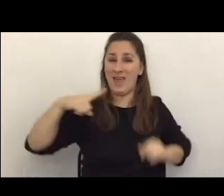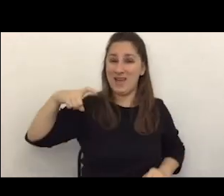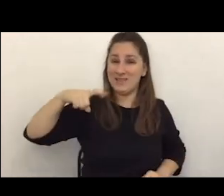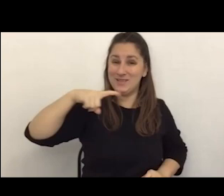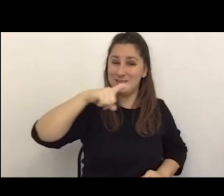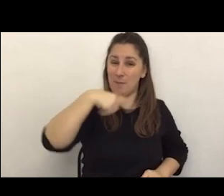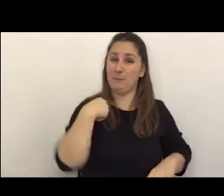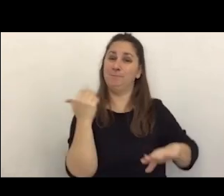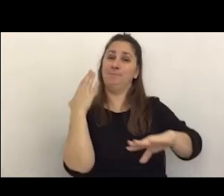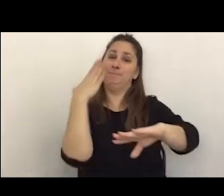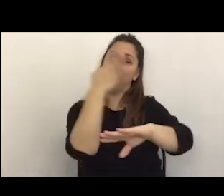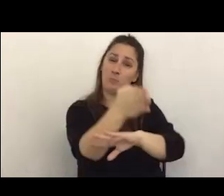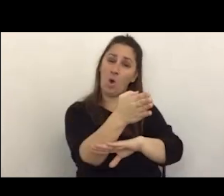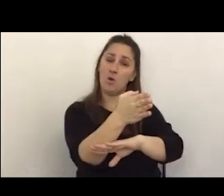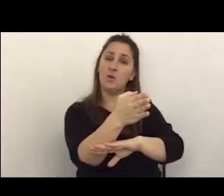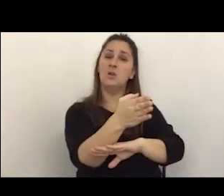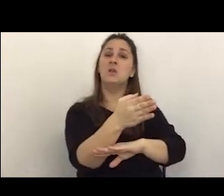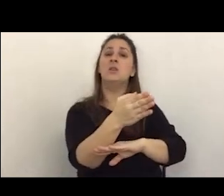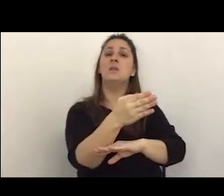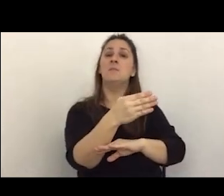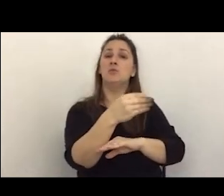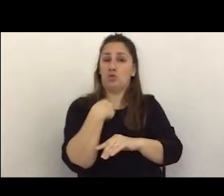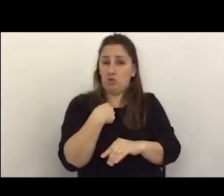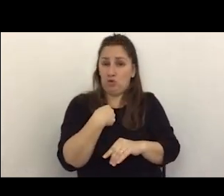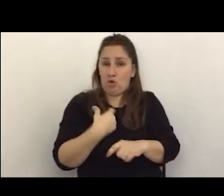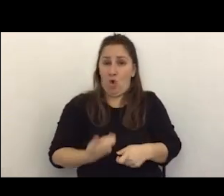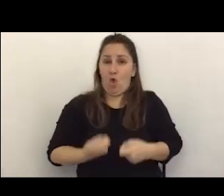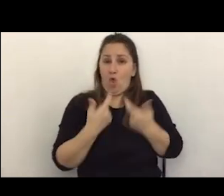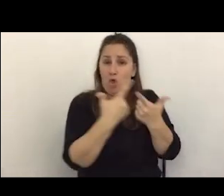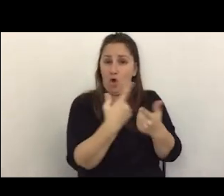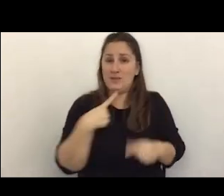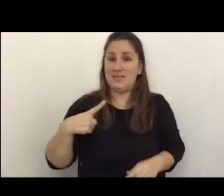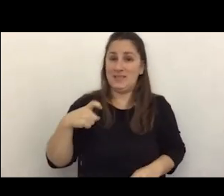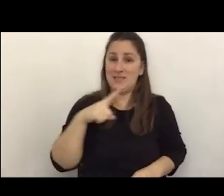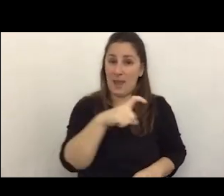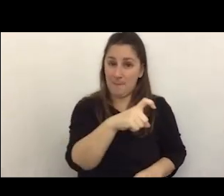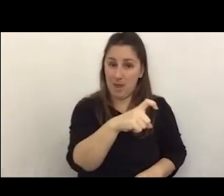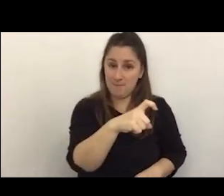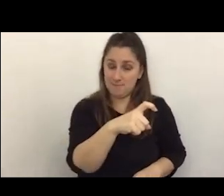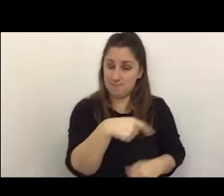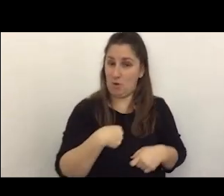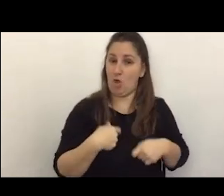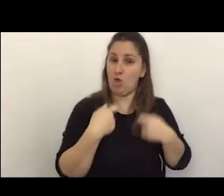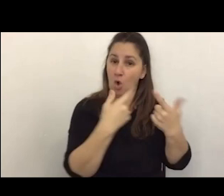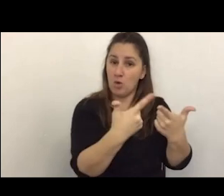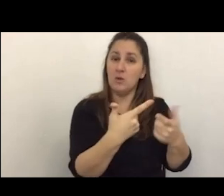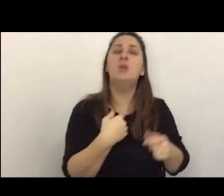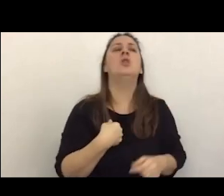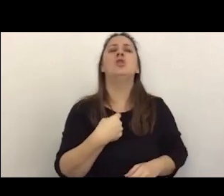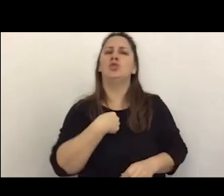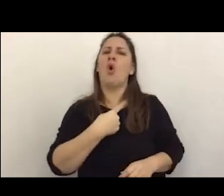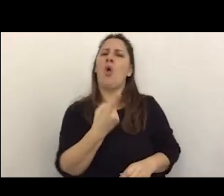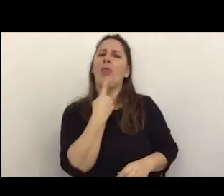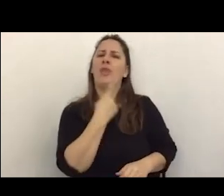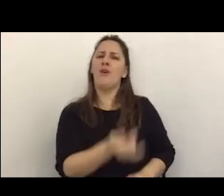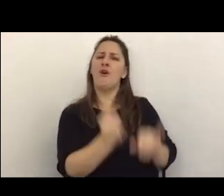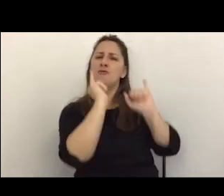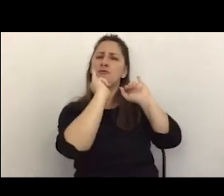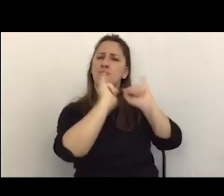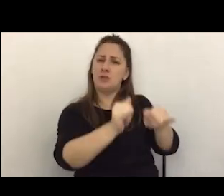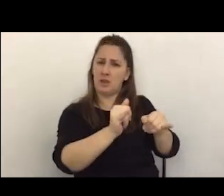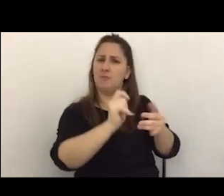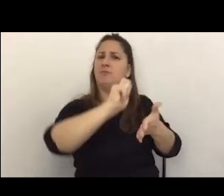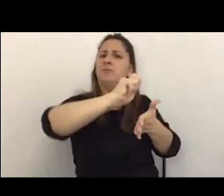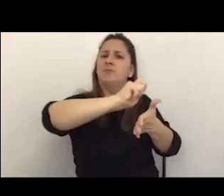me hago una extracción de mi material genético, luego doy mi consentimiento para que ese material genético